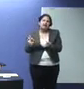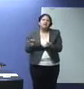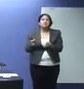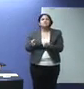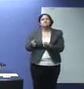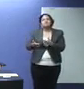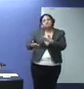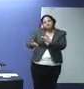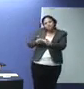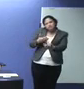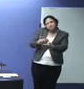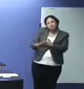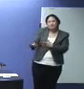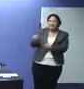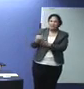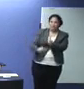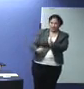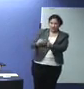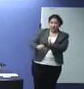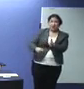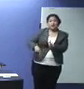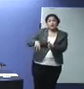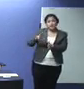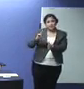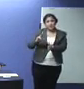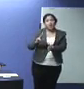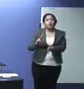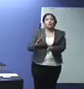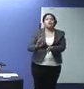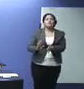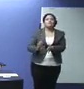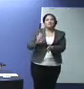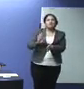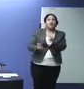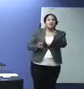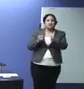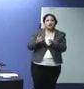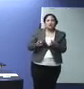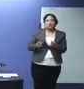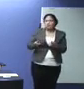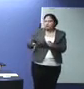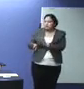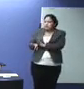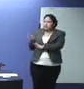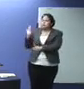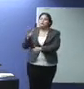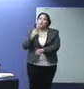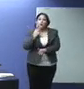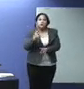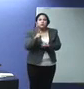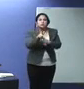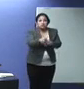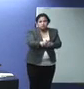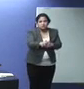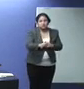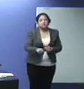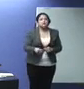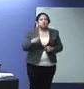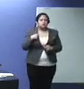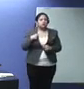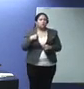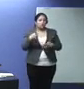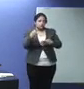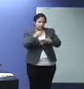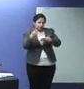pero digamos que en términos prácticos pareciera que todavía siguen algunas premisas de cada uno de los modelos. Entonces los voy a presentar de manera